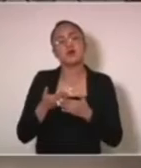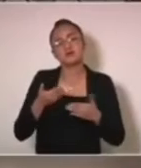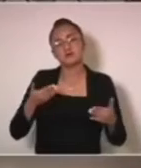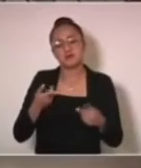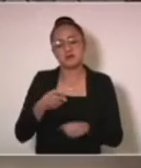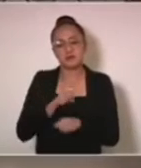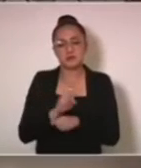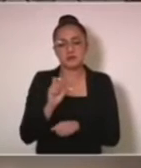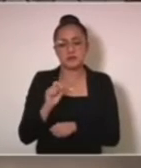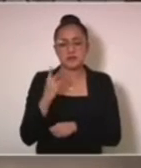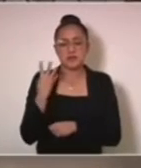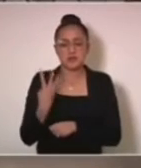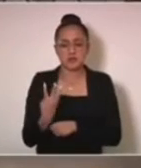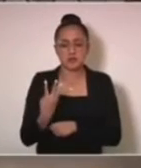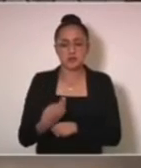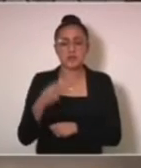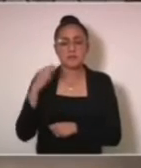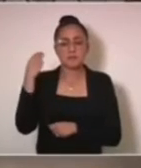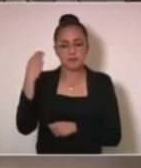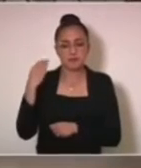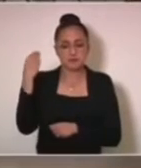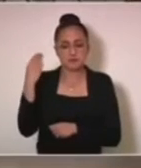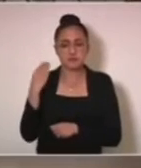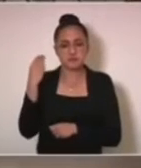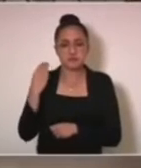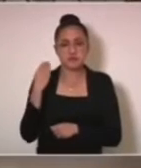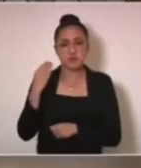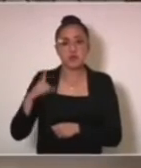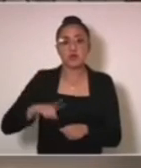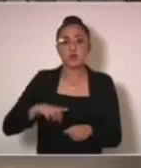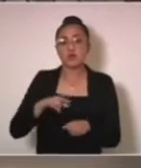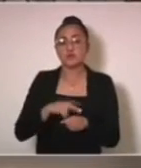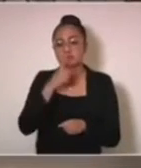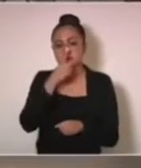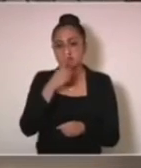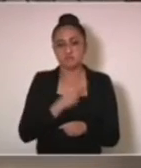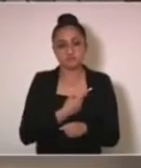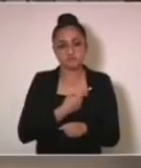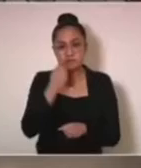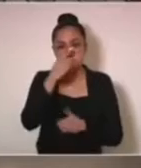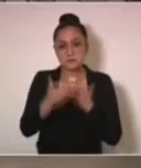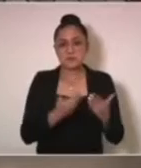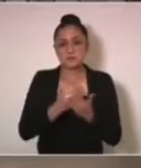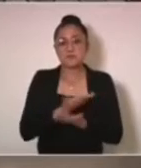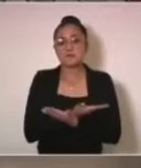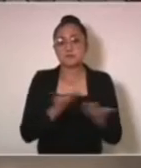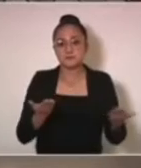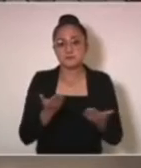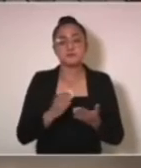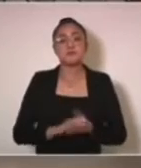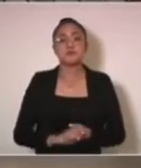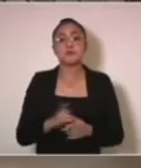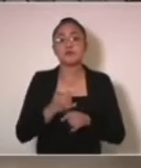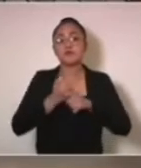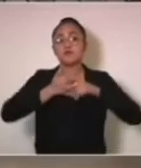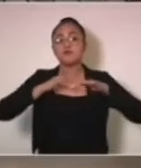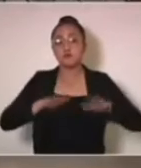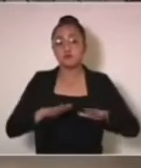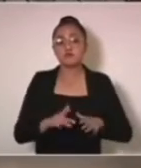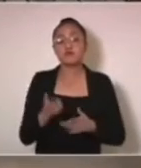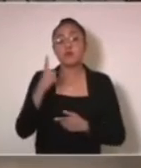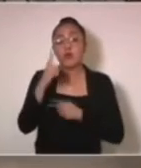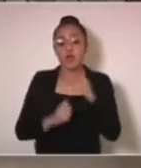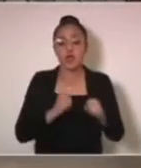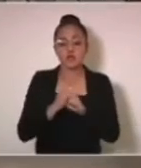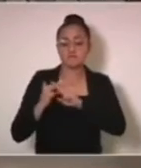día 24 de marzo, el gobernador me invitó para presentar a ustedes un informe a un año